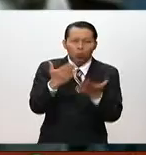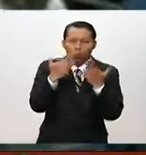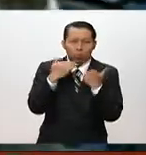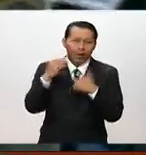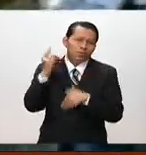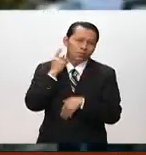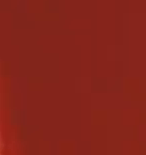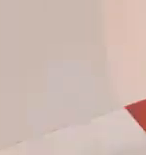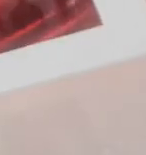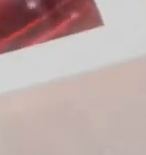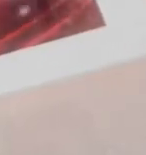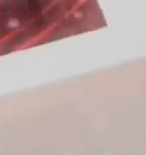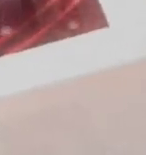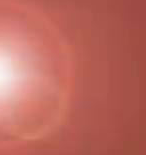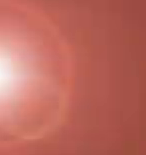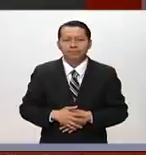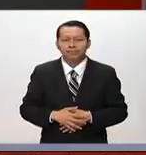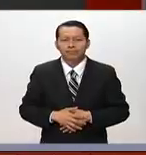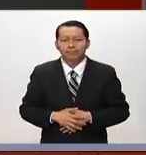Congreso.